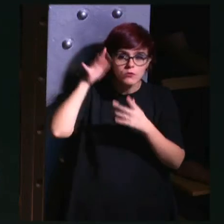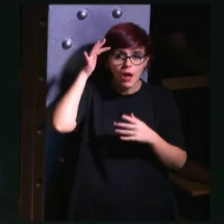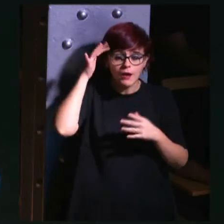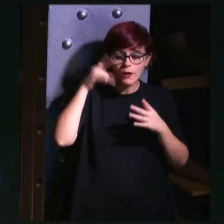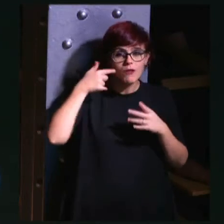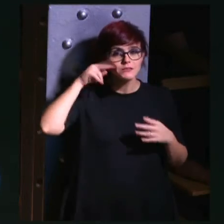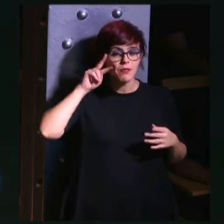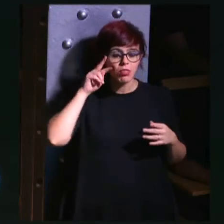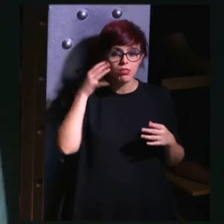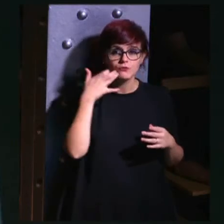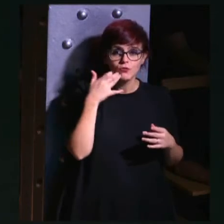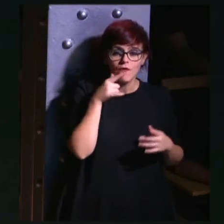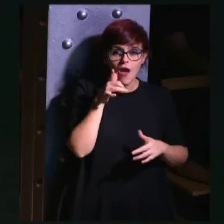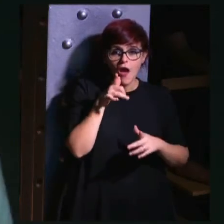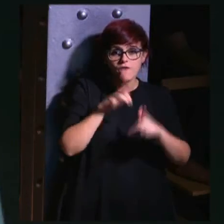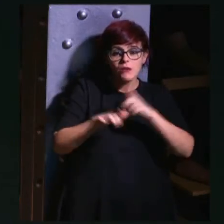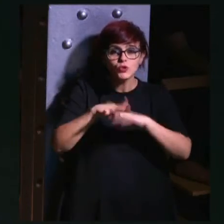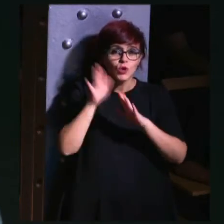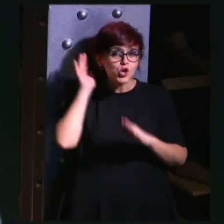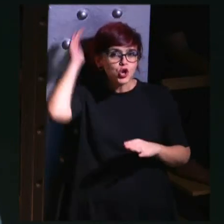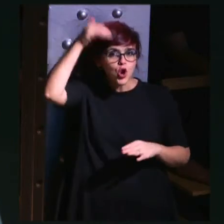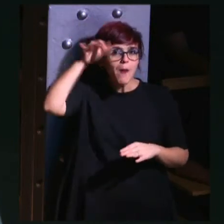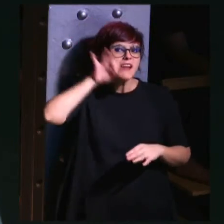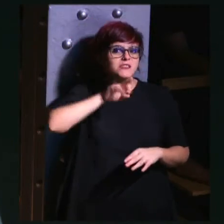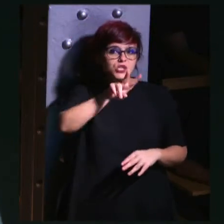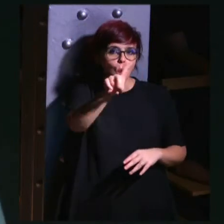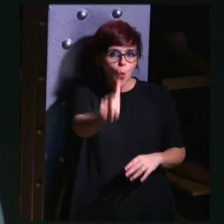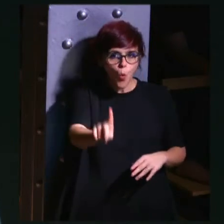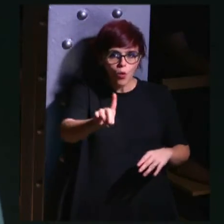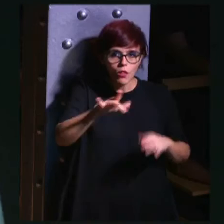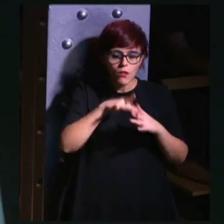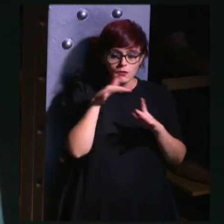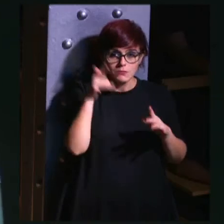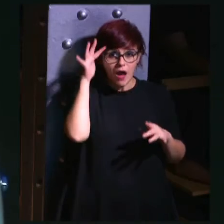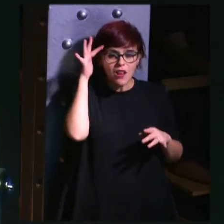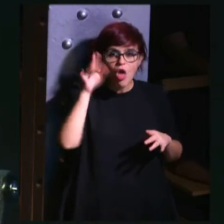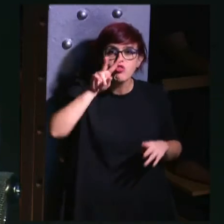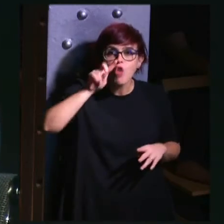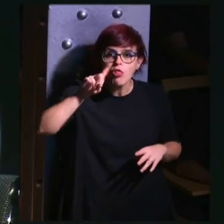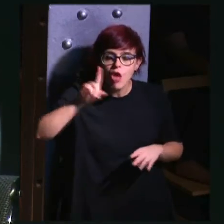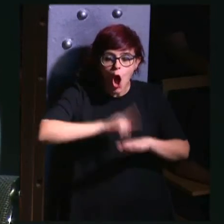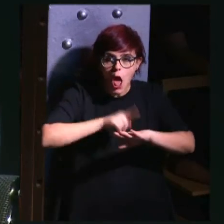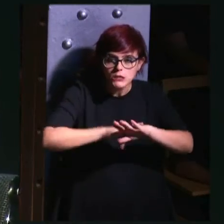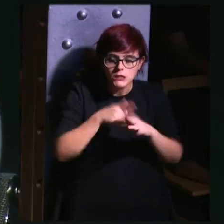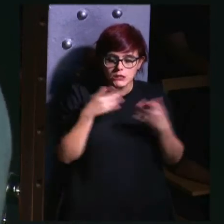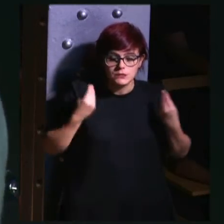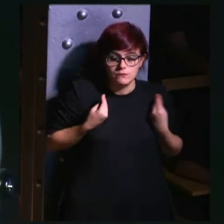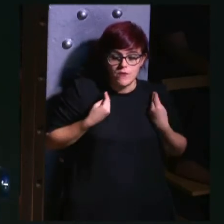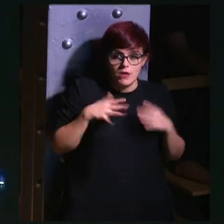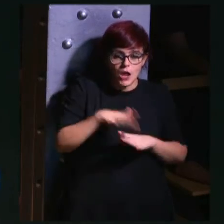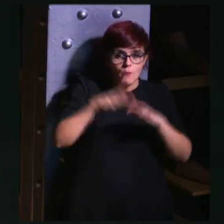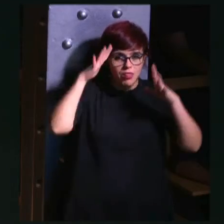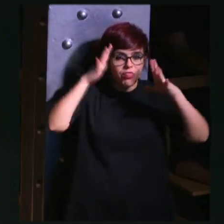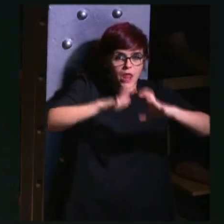una experiencia en la cual viajamos a Roma del siglo I, si yo paso 12 horas ahí, de repente eso, para mi cerebro,